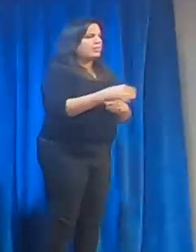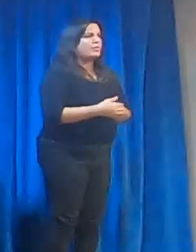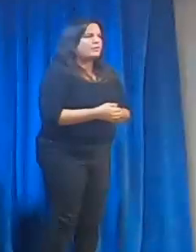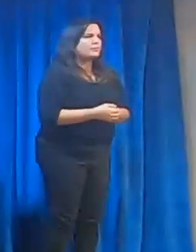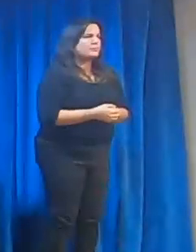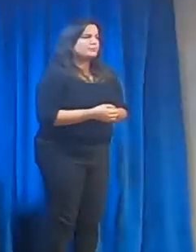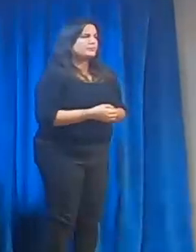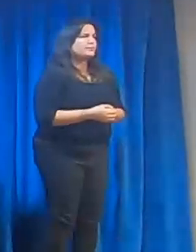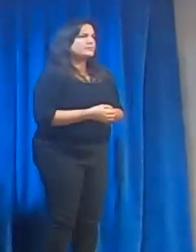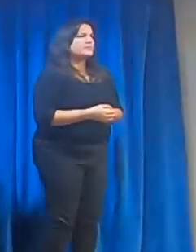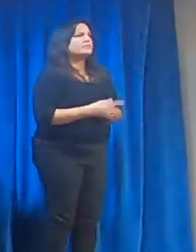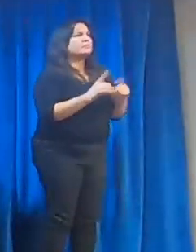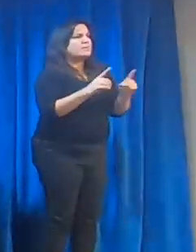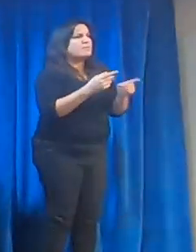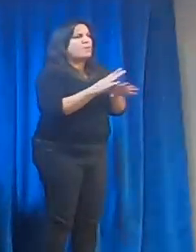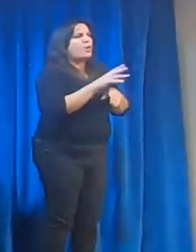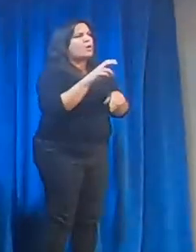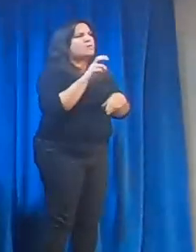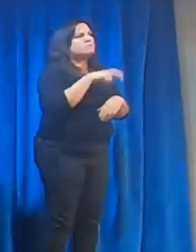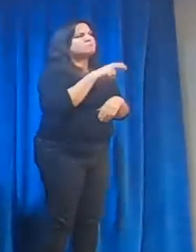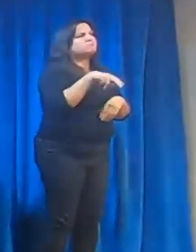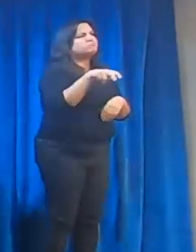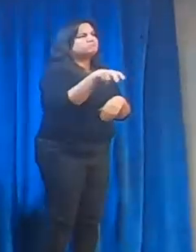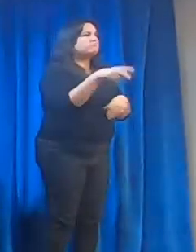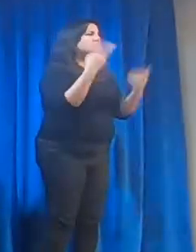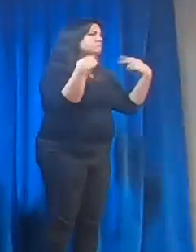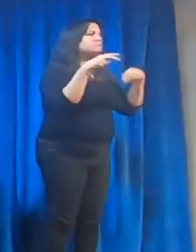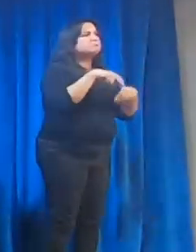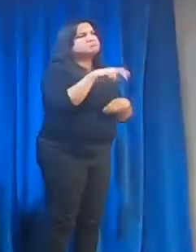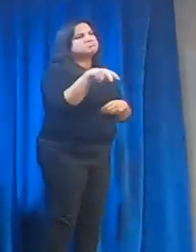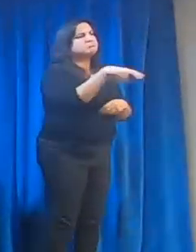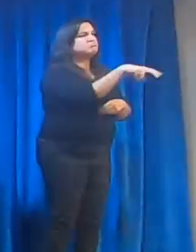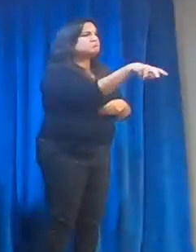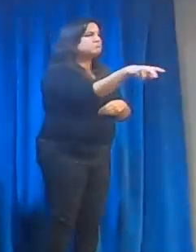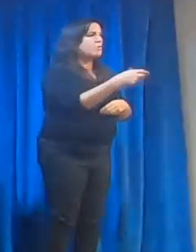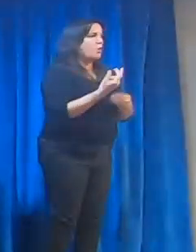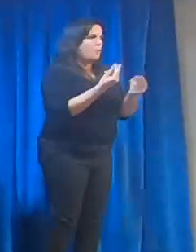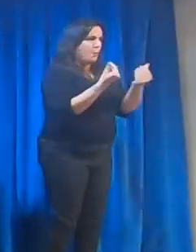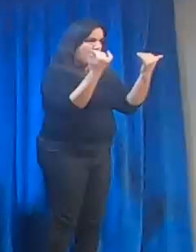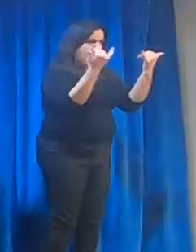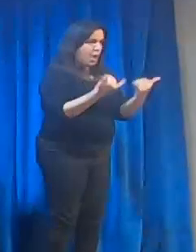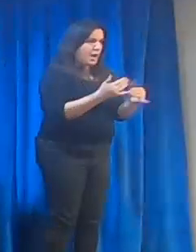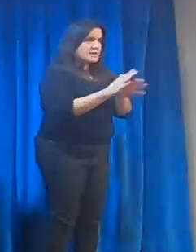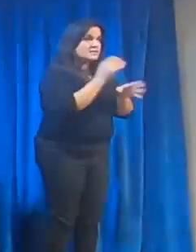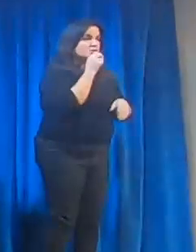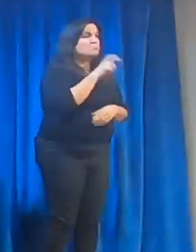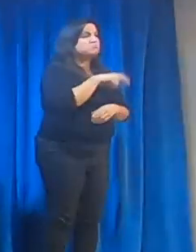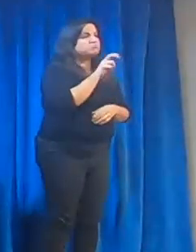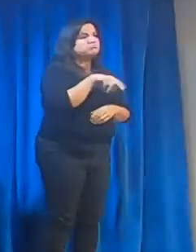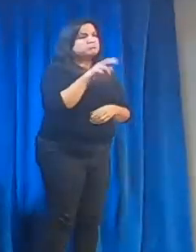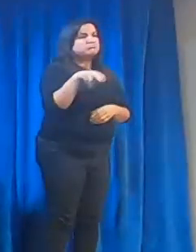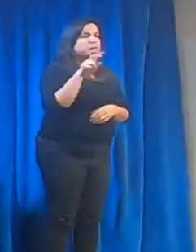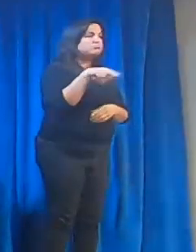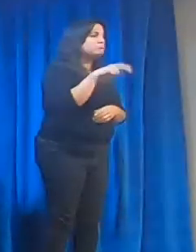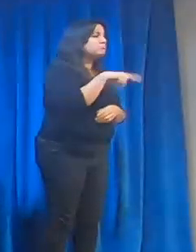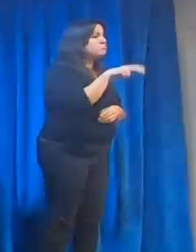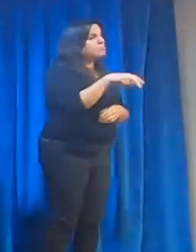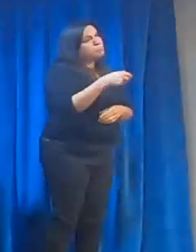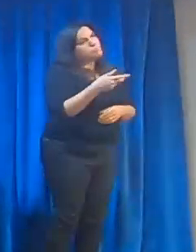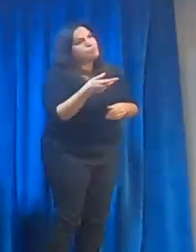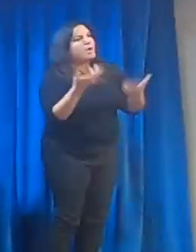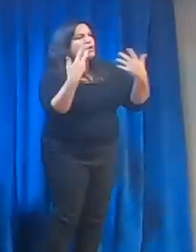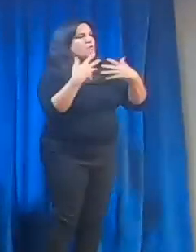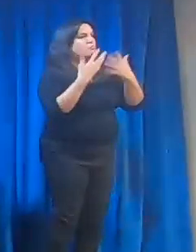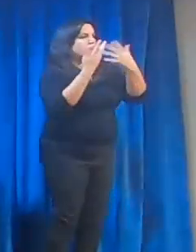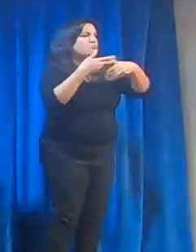cosas, tiene un valor. ¿Sí? Porque yendo a la deriva, en algún momento encuentro el rumbo. Lo mismo sería